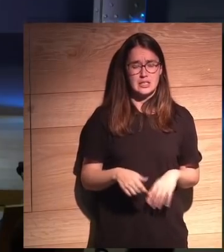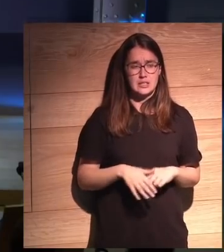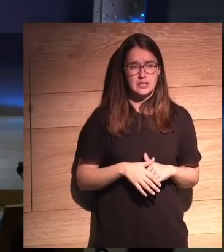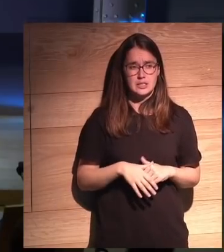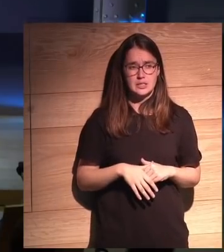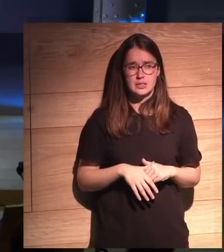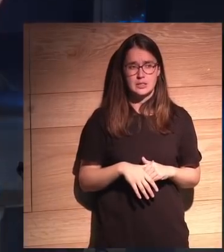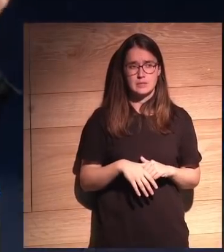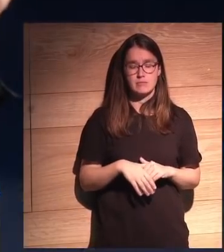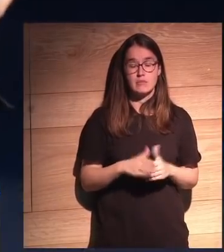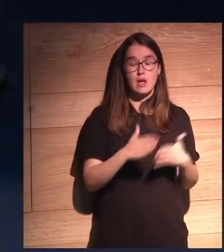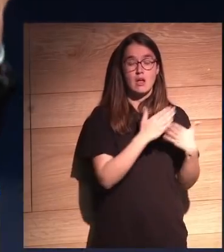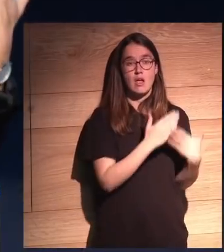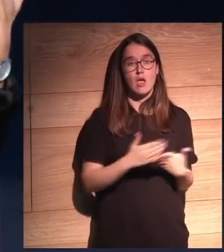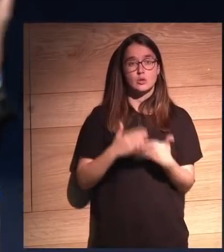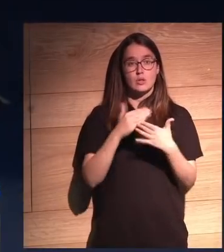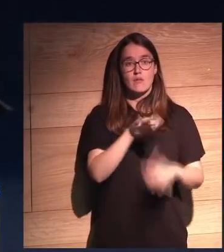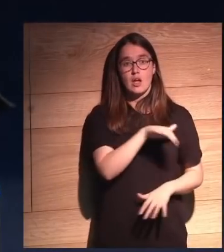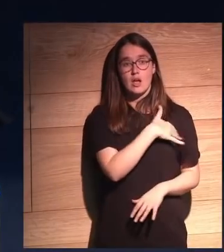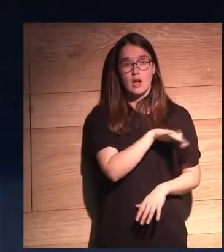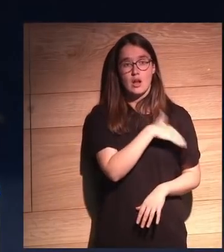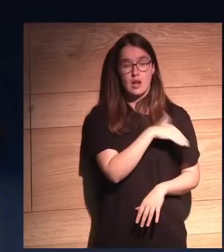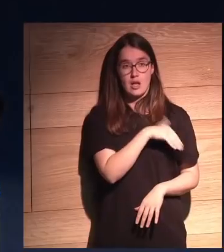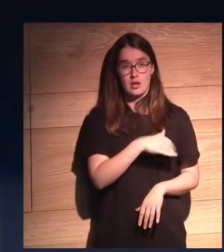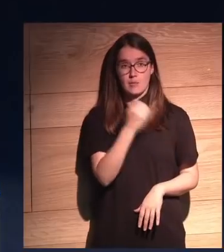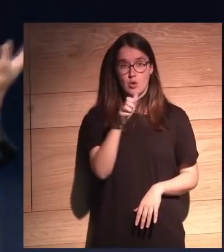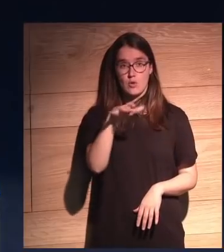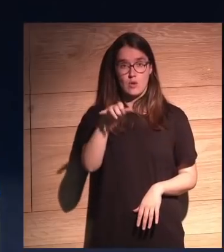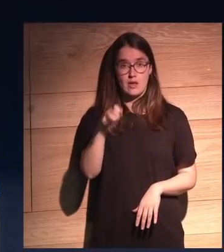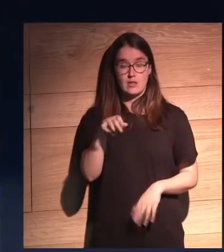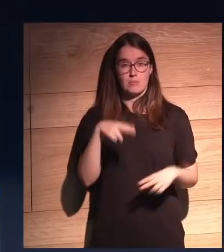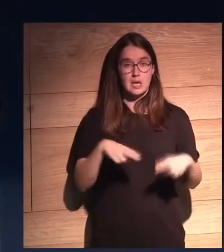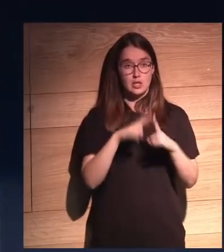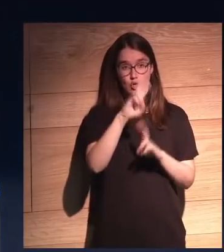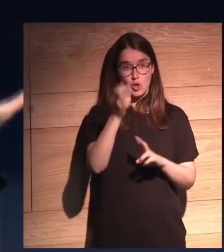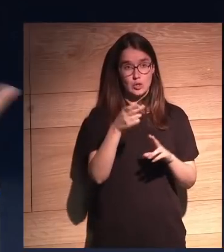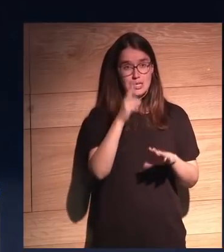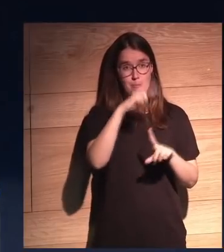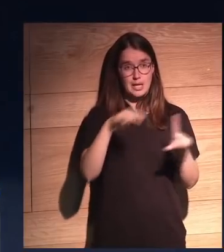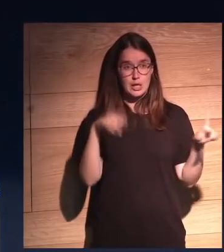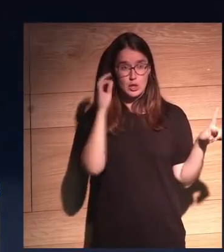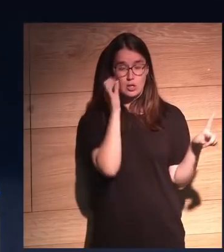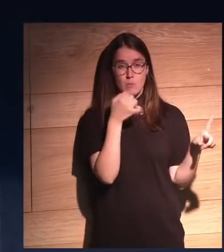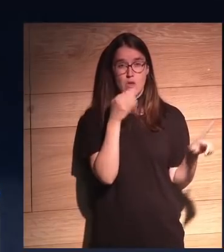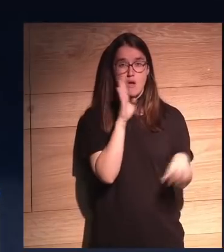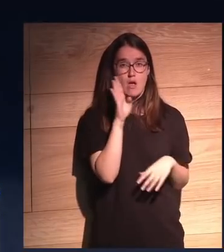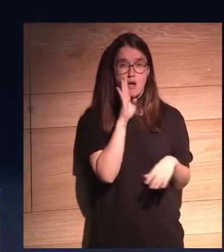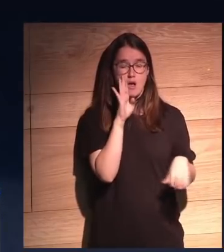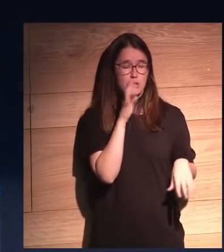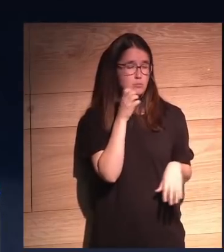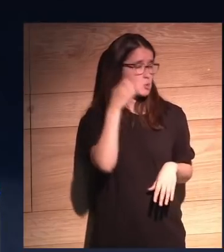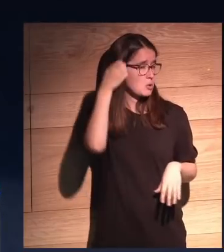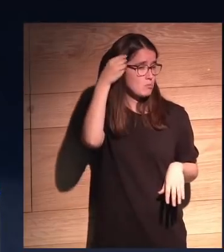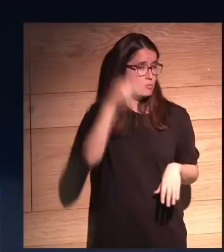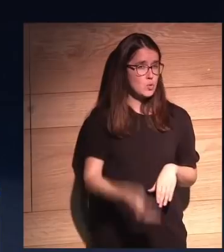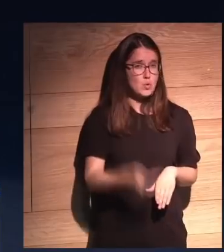que estudiaba en la Académie Julian de París junto con otras muchas pintoras, como os digo, que fueron muy